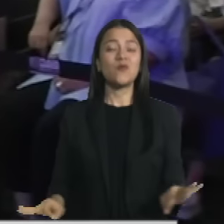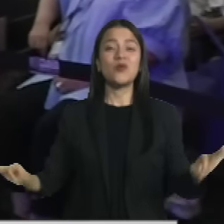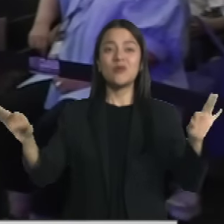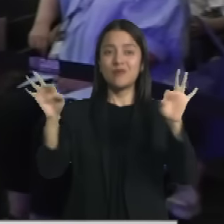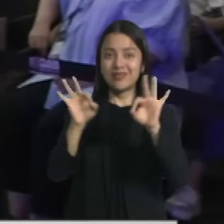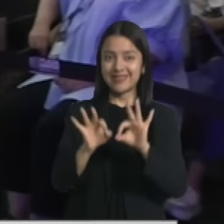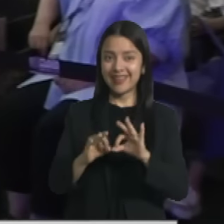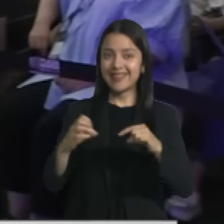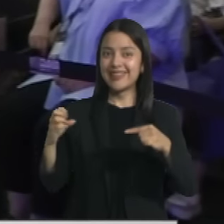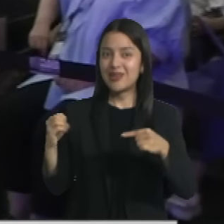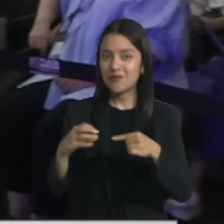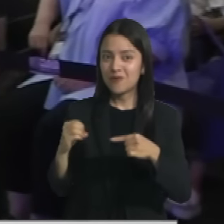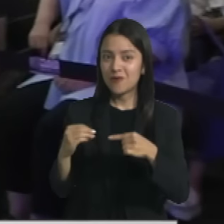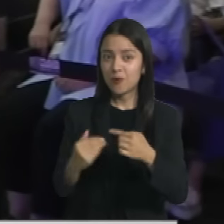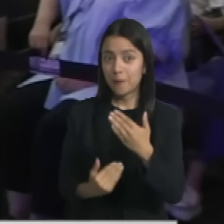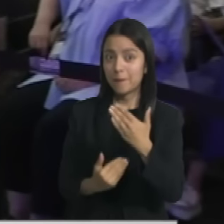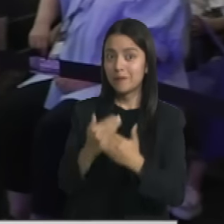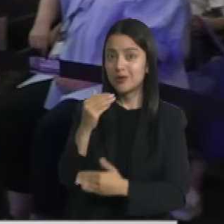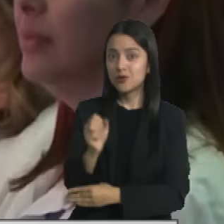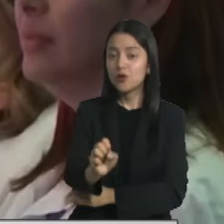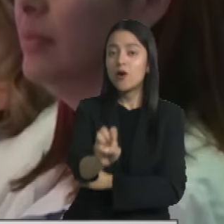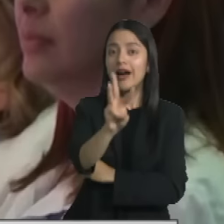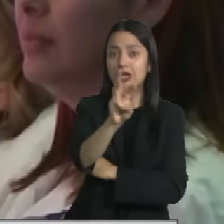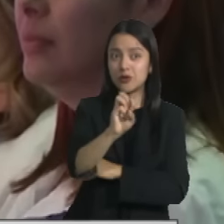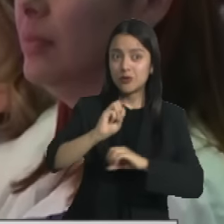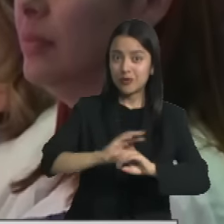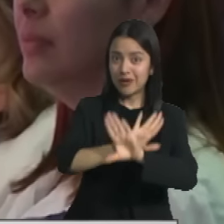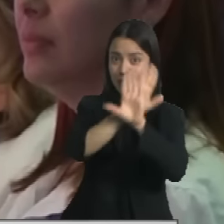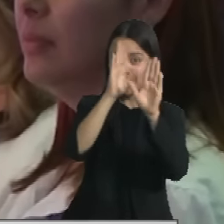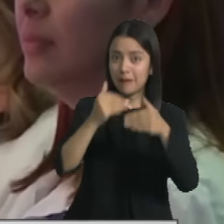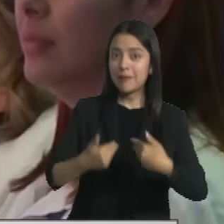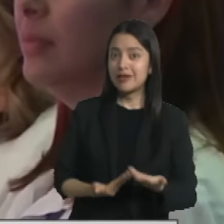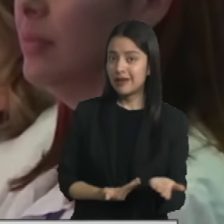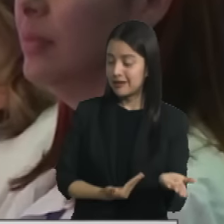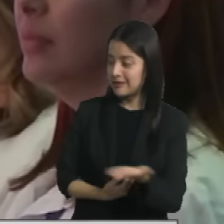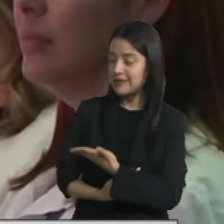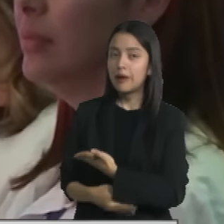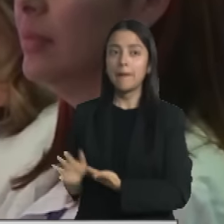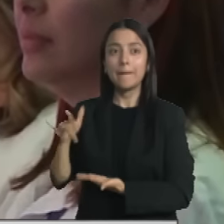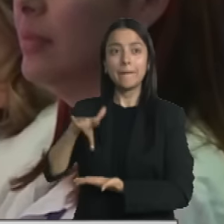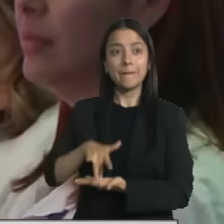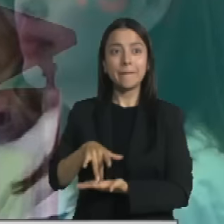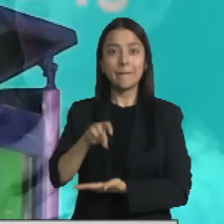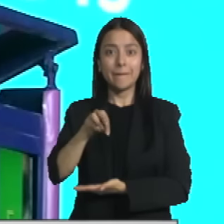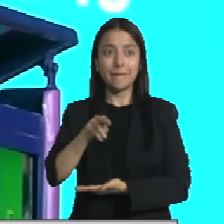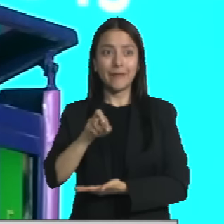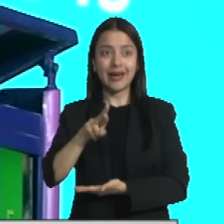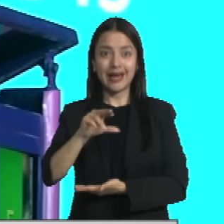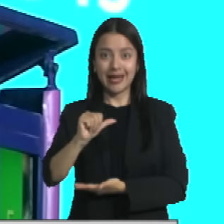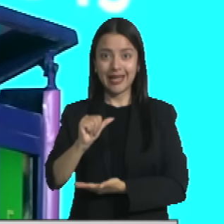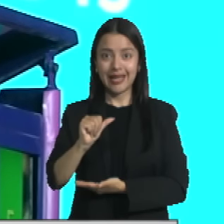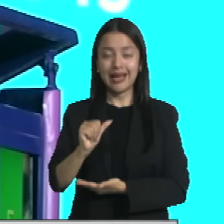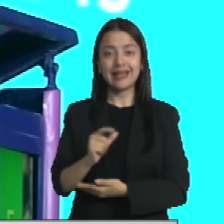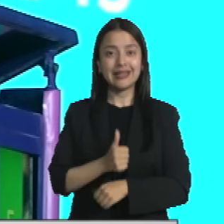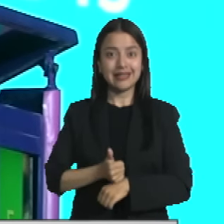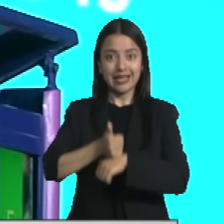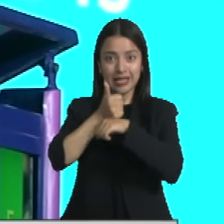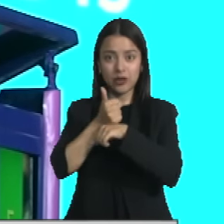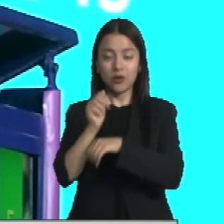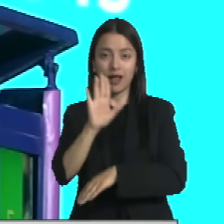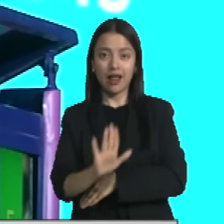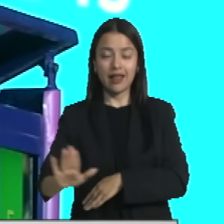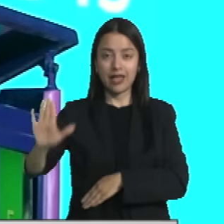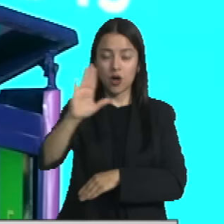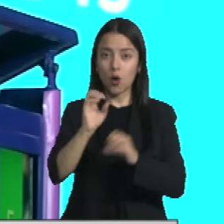mundo. Comenzó a las 8 de la mañana la instalación con la presencia de María Noel Baeza, quien es la directora regional